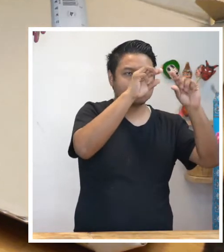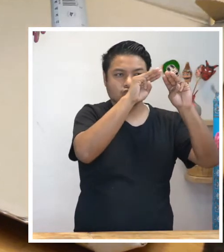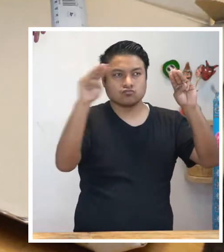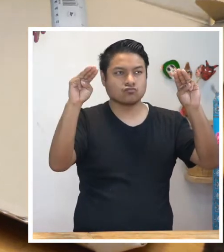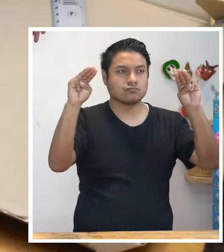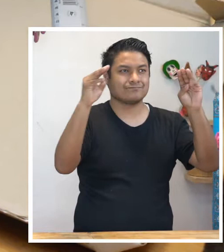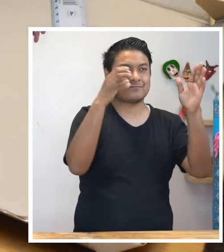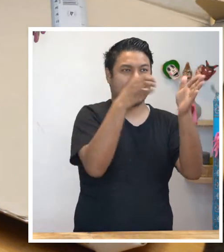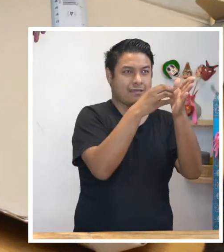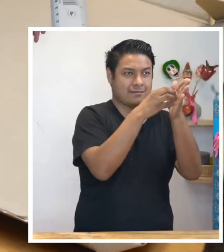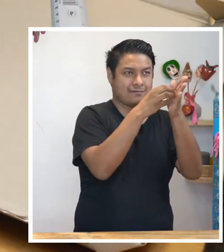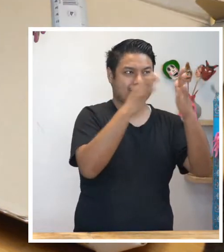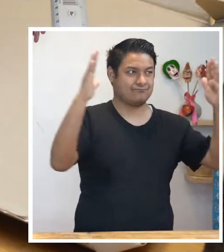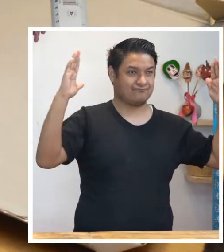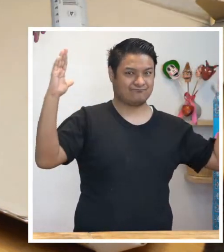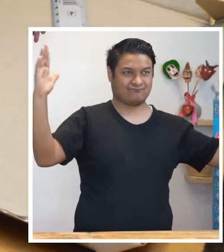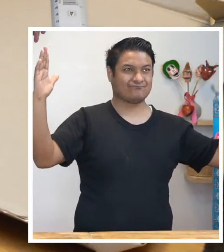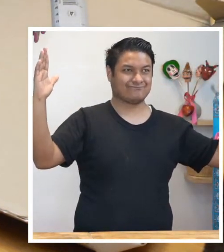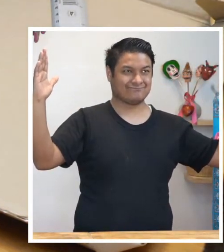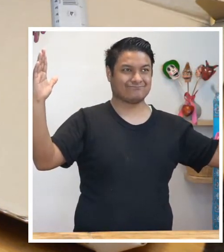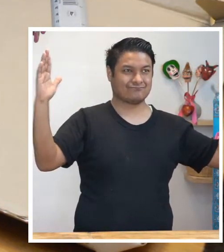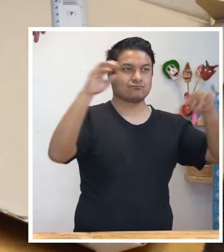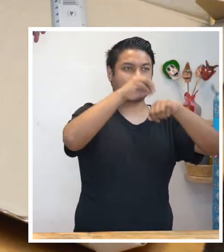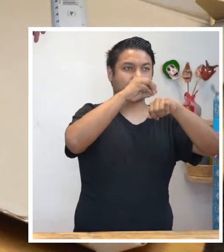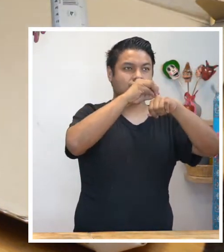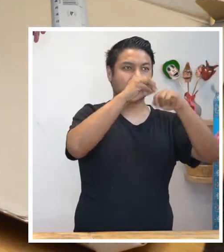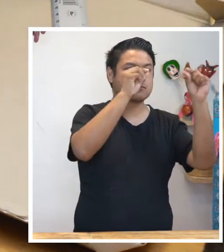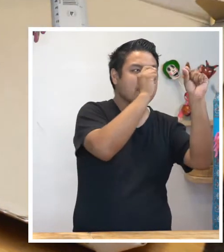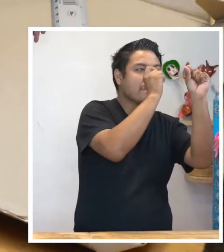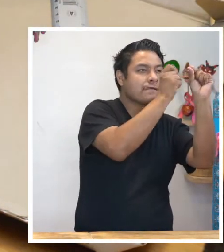las tachuelas que en este caso vamos a utilizar, que son estas.